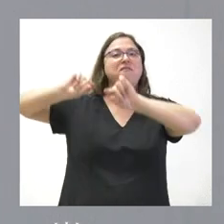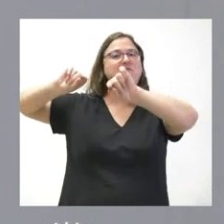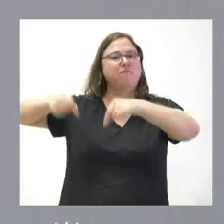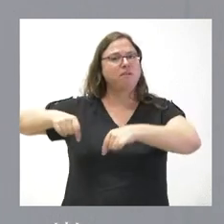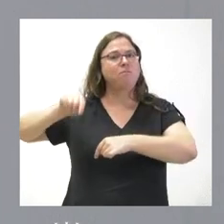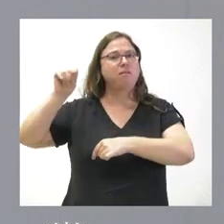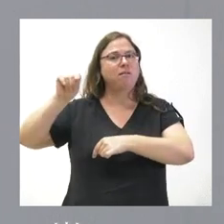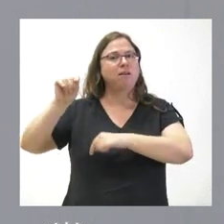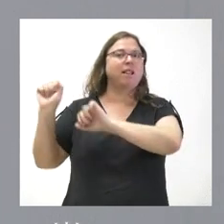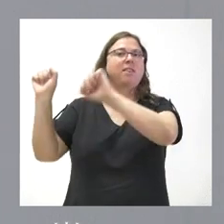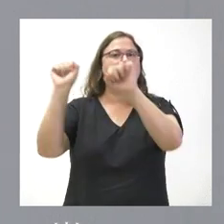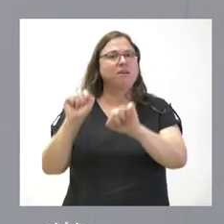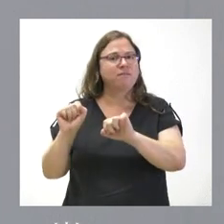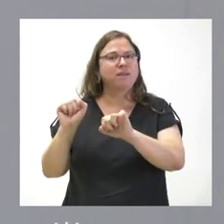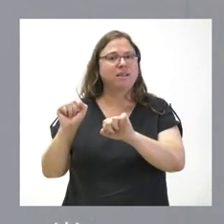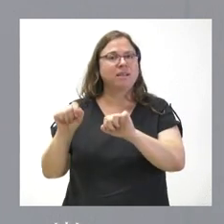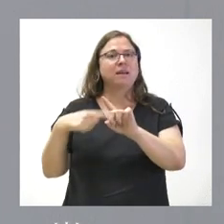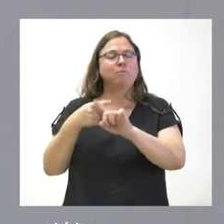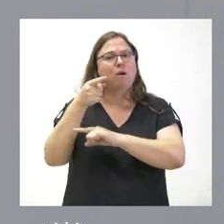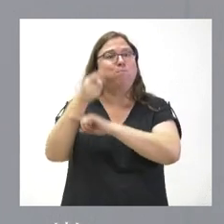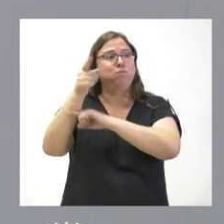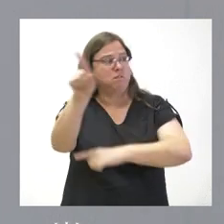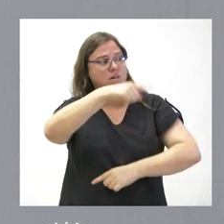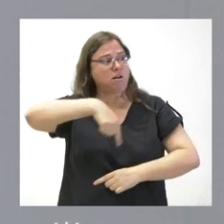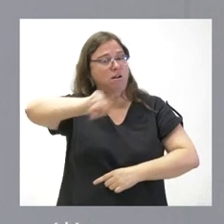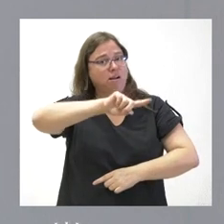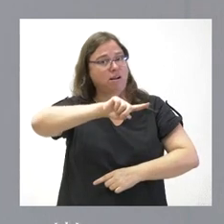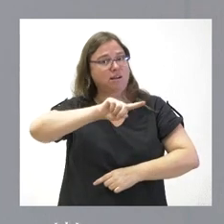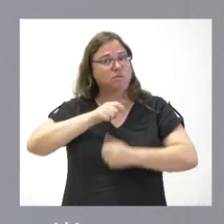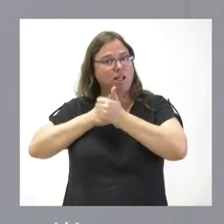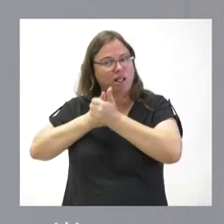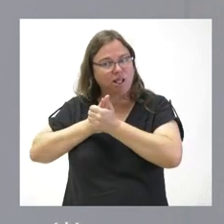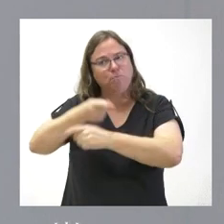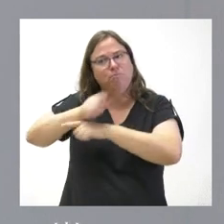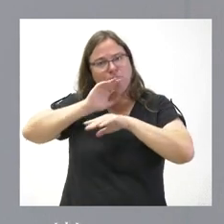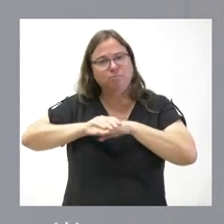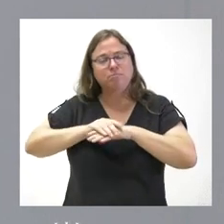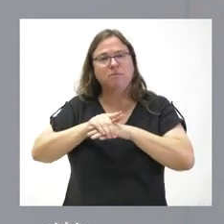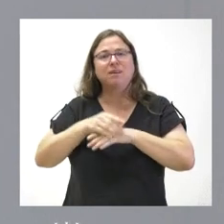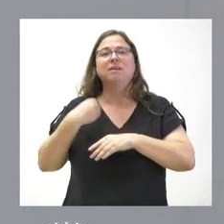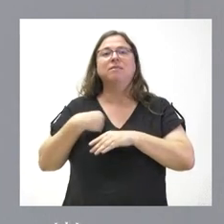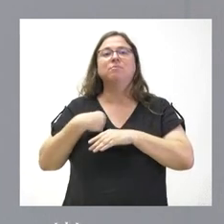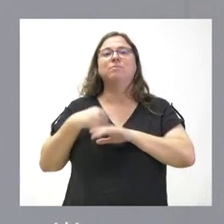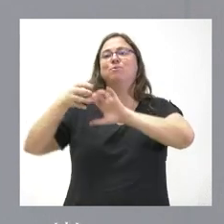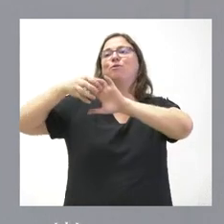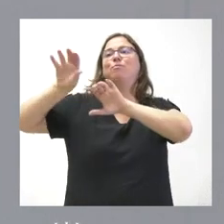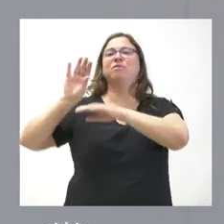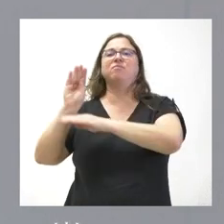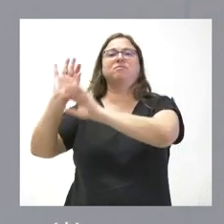y haya defendido y haya obligado al resto de sus correligionarios a defender ese cupo